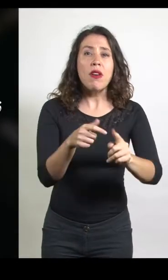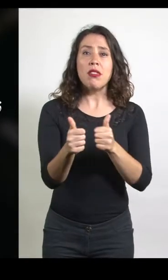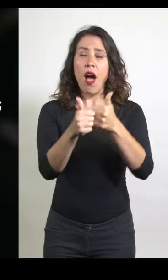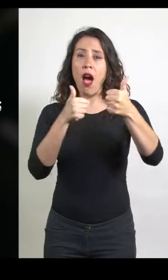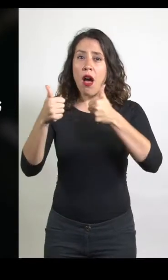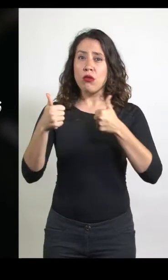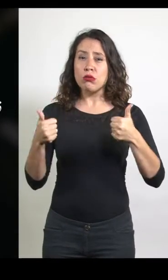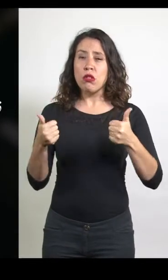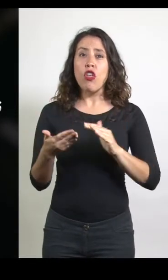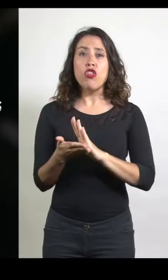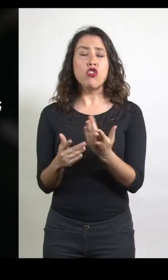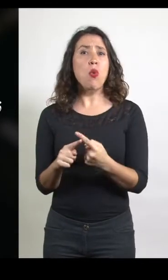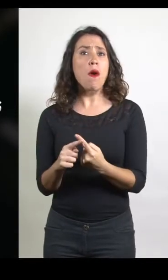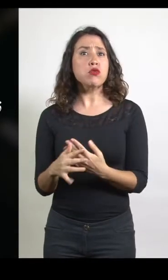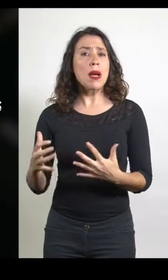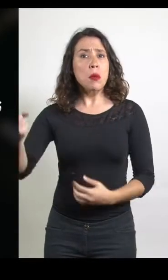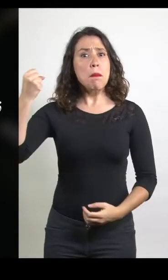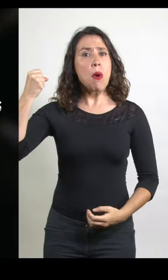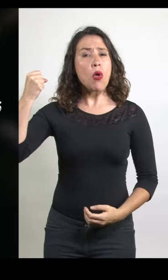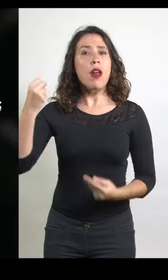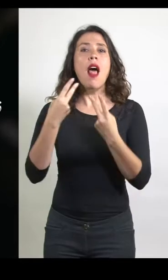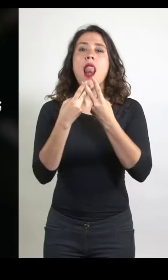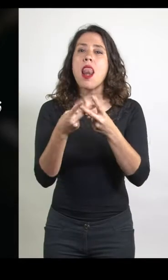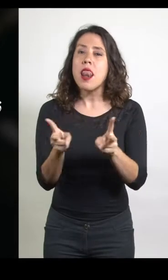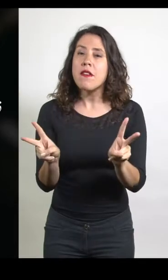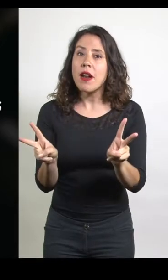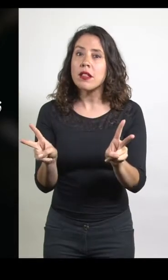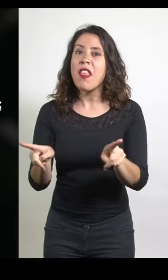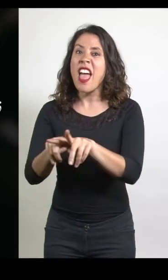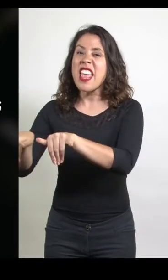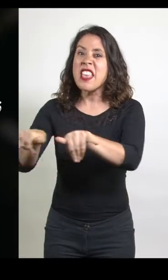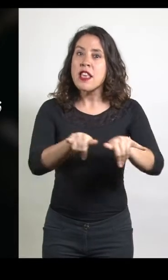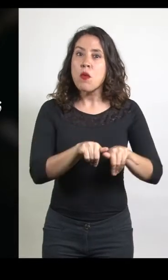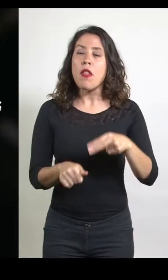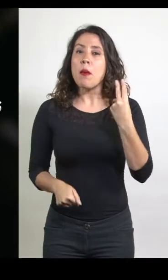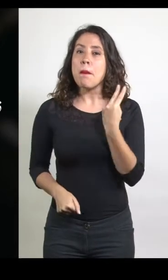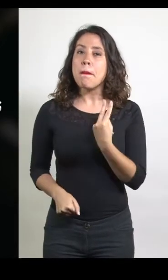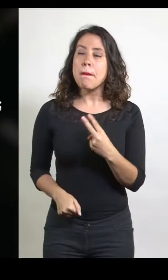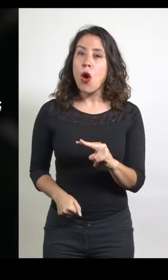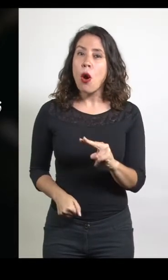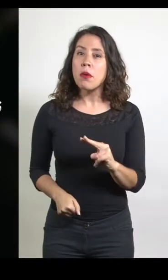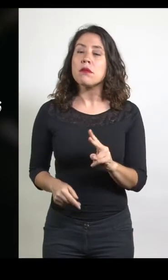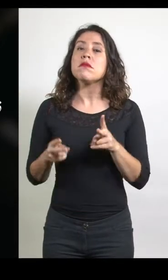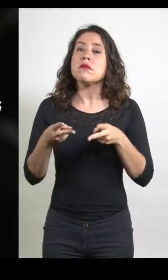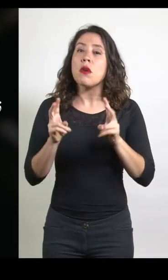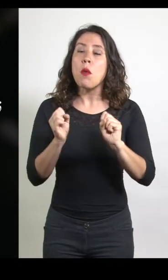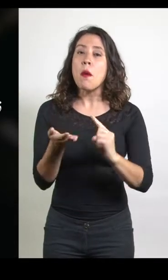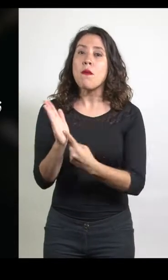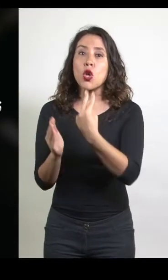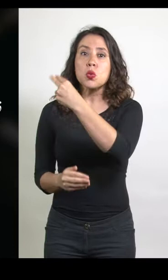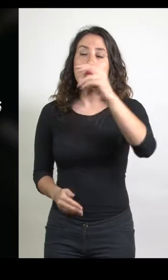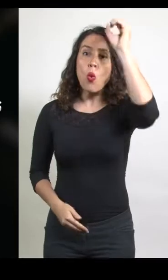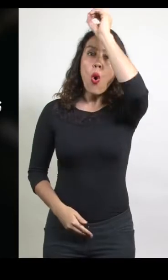autoridad, de todo exceso de poder, la libertad, la igualdad, la propiedad y la facultad de publicar